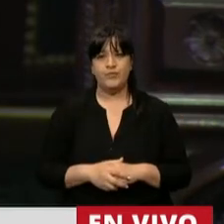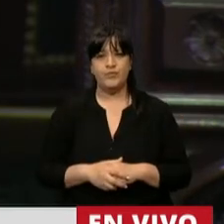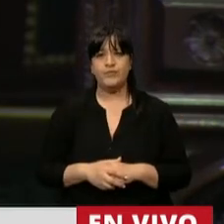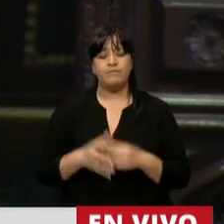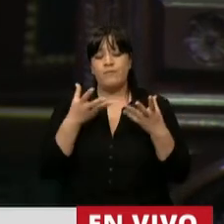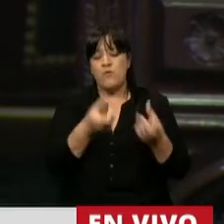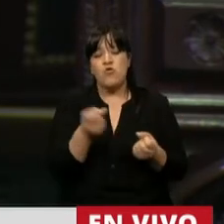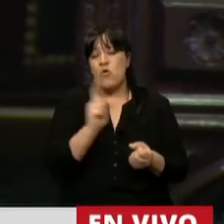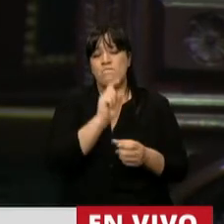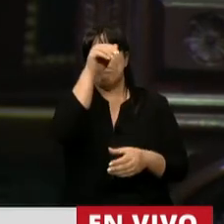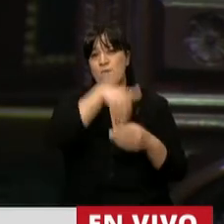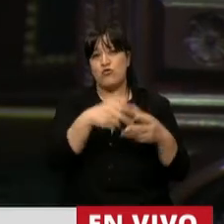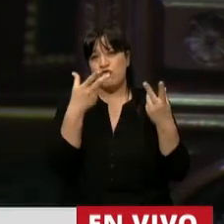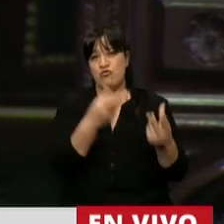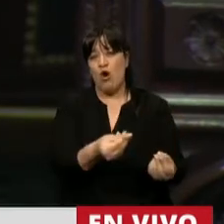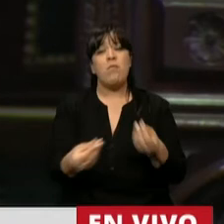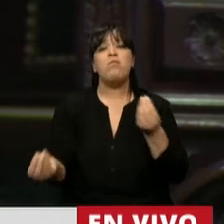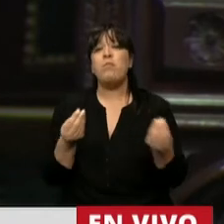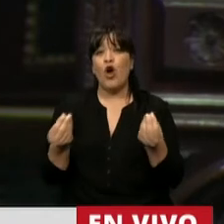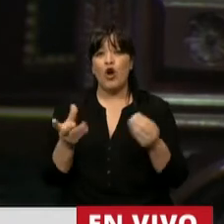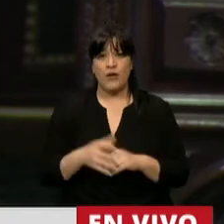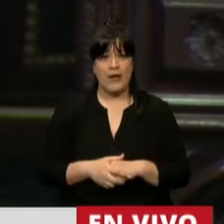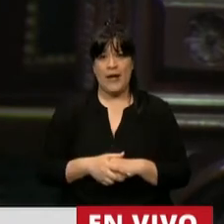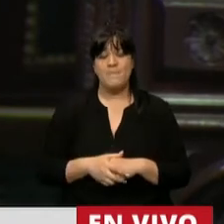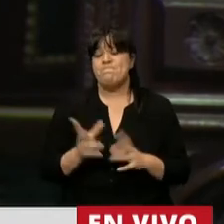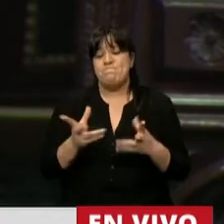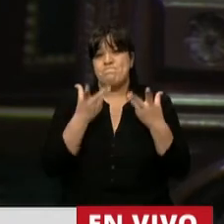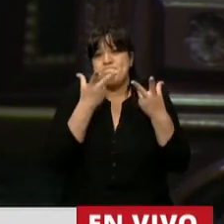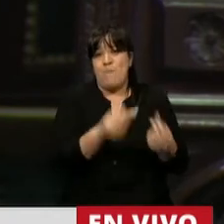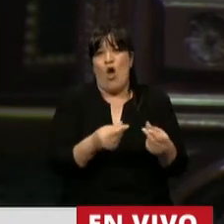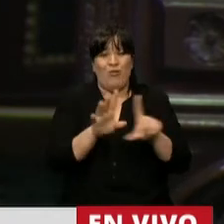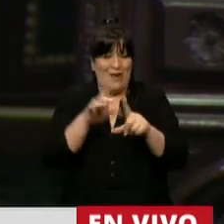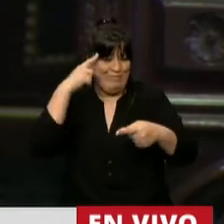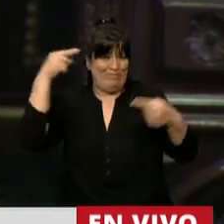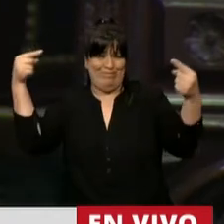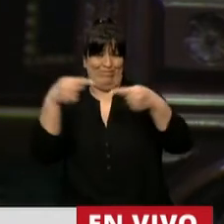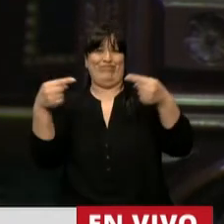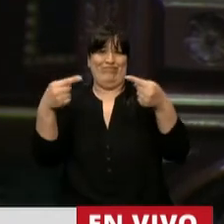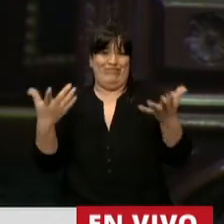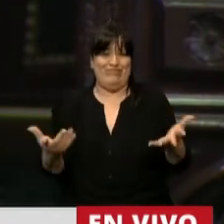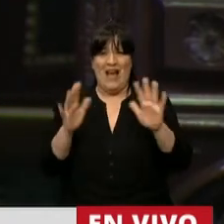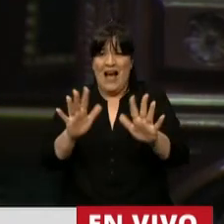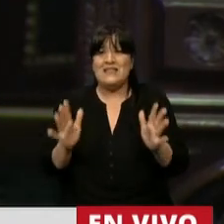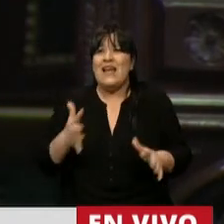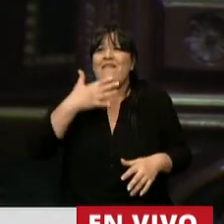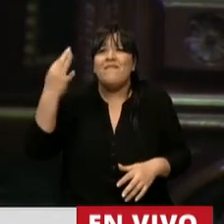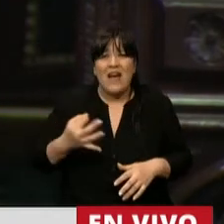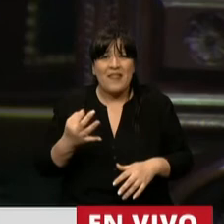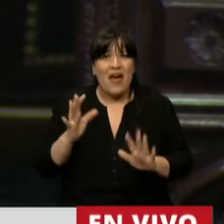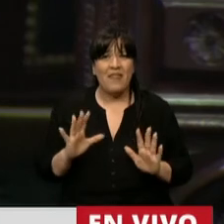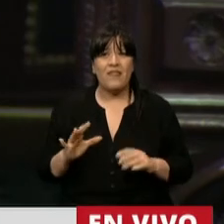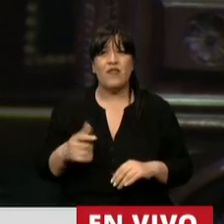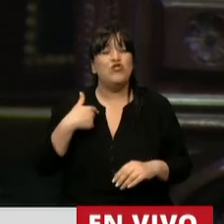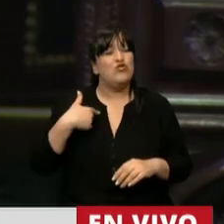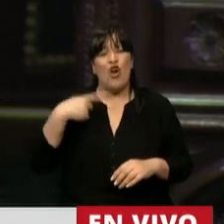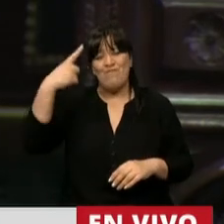vamos a acompañarlo principalmente porque no vamos a acompañar la incoherencia en la que se están moviendo. La verdad,